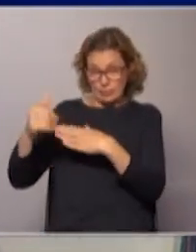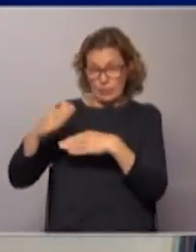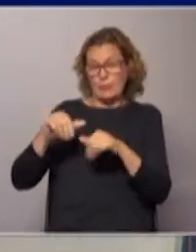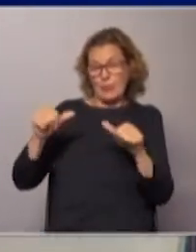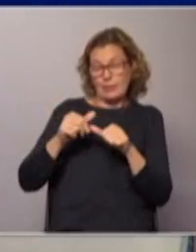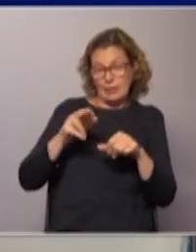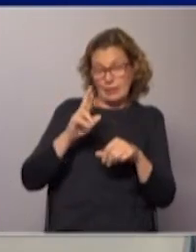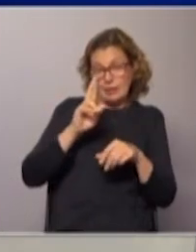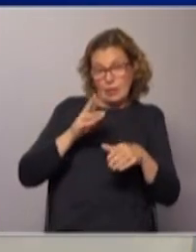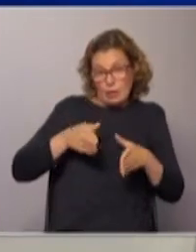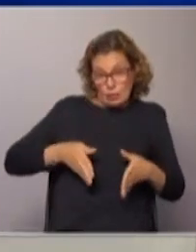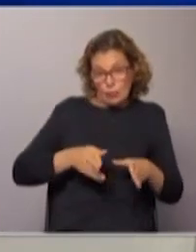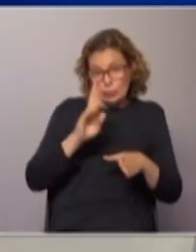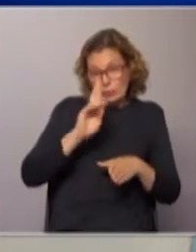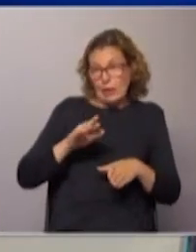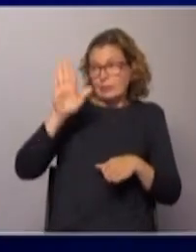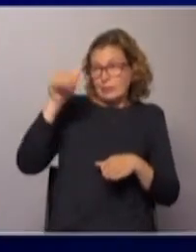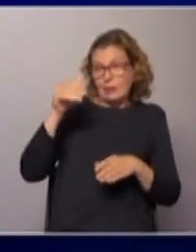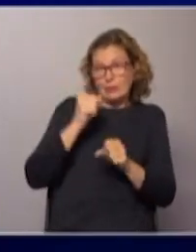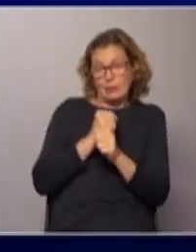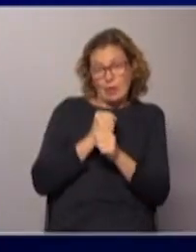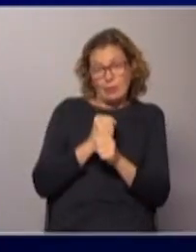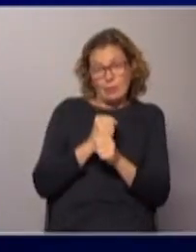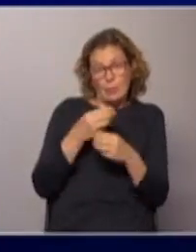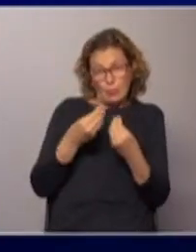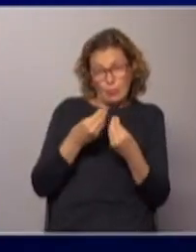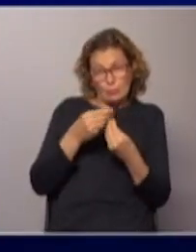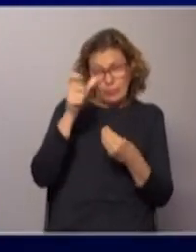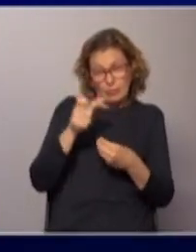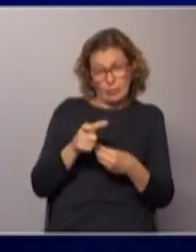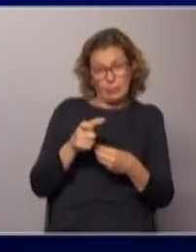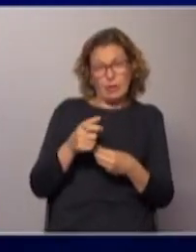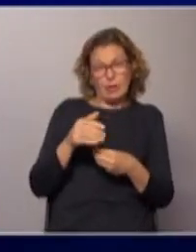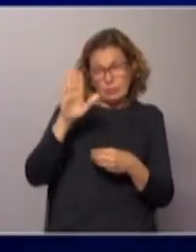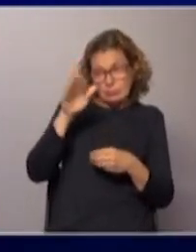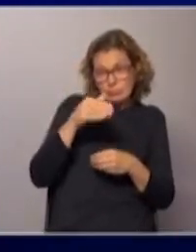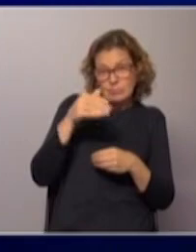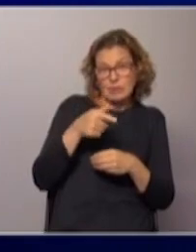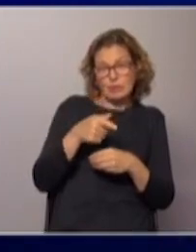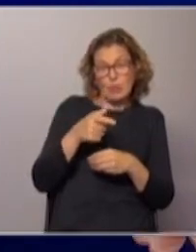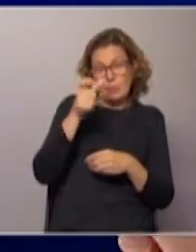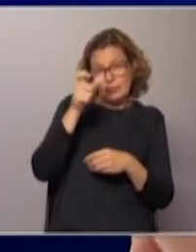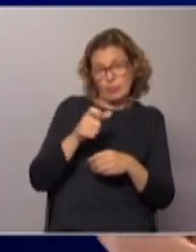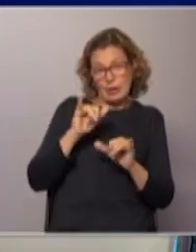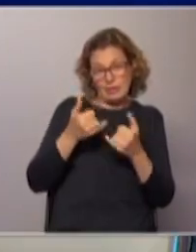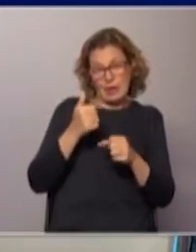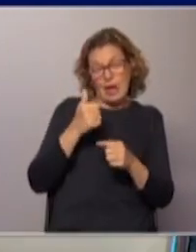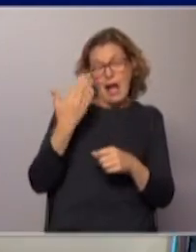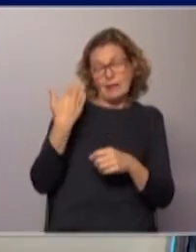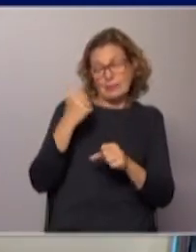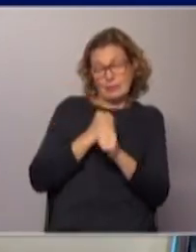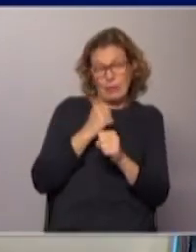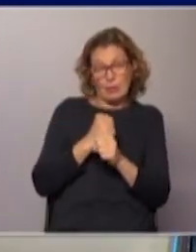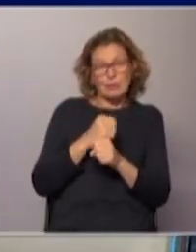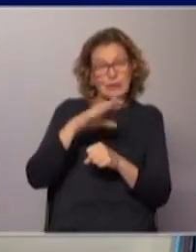rutas cuando hace vialidad contrata gente tanta gente como para que se afecte el empleo si esas grandes sustituidas y por personal que ahora tiene trabajo tienes que